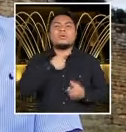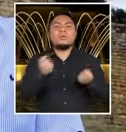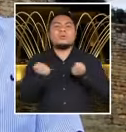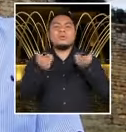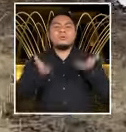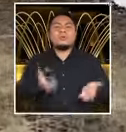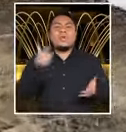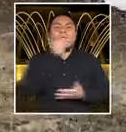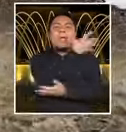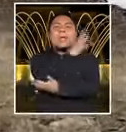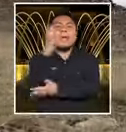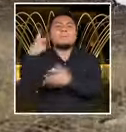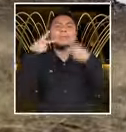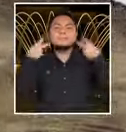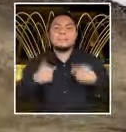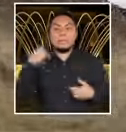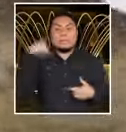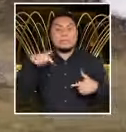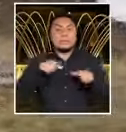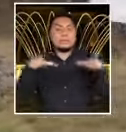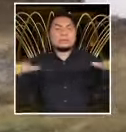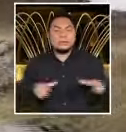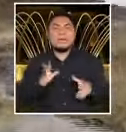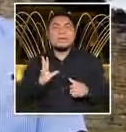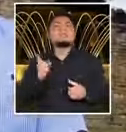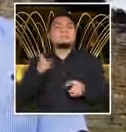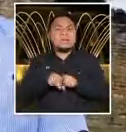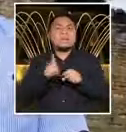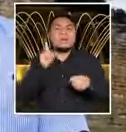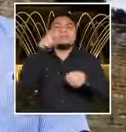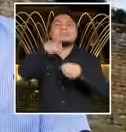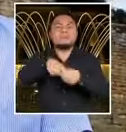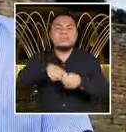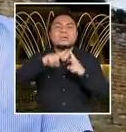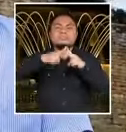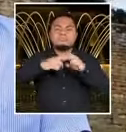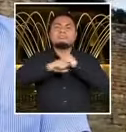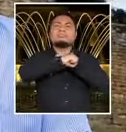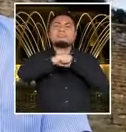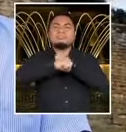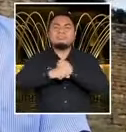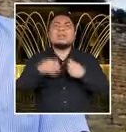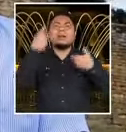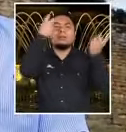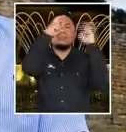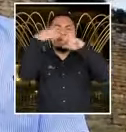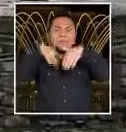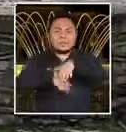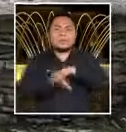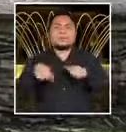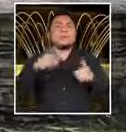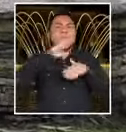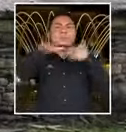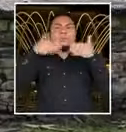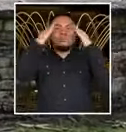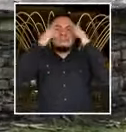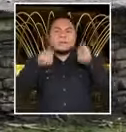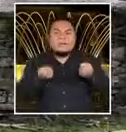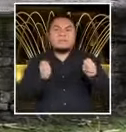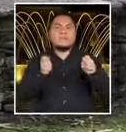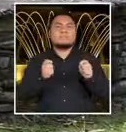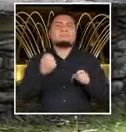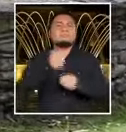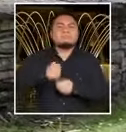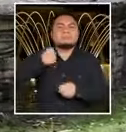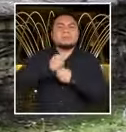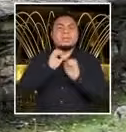región Amazonas. Esta región se suma a la campaña de reactivación del turismo interno, concentrando todos los esfuerzos